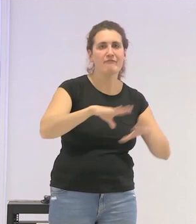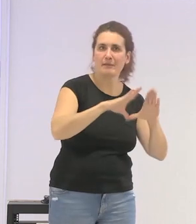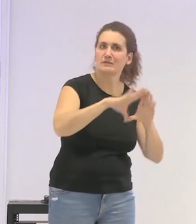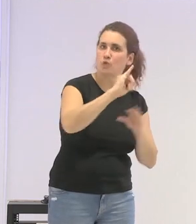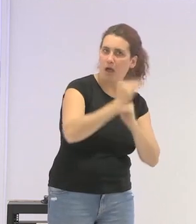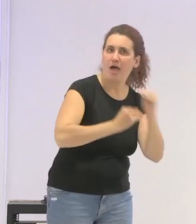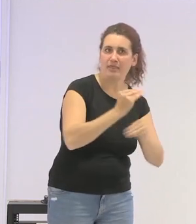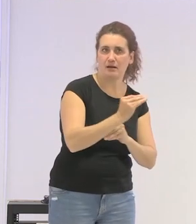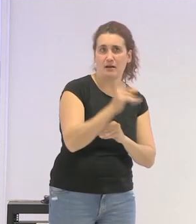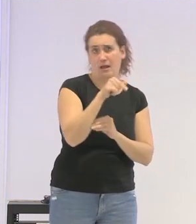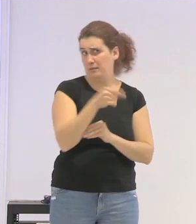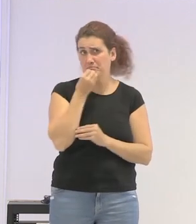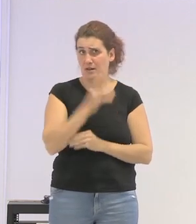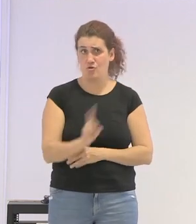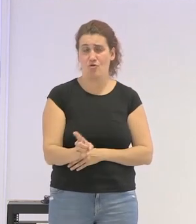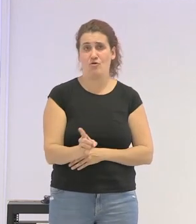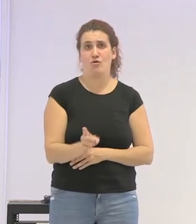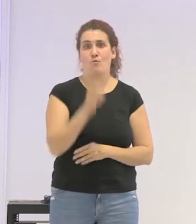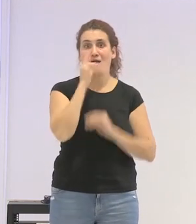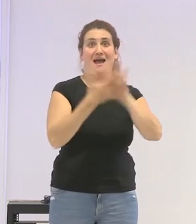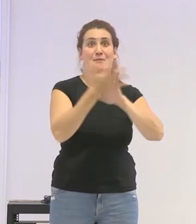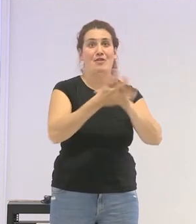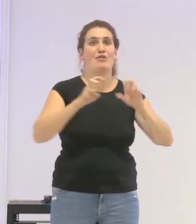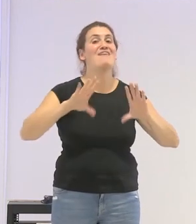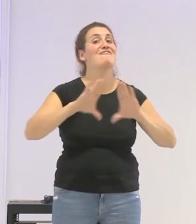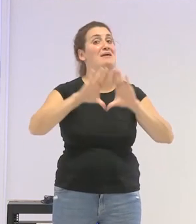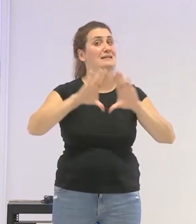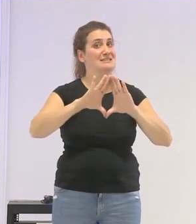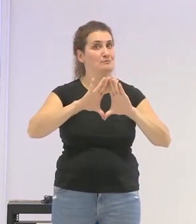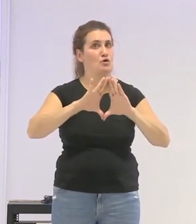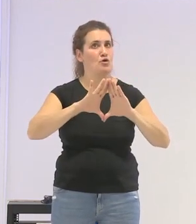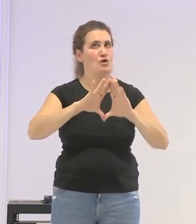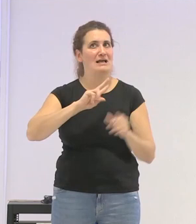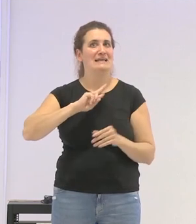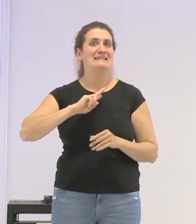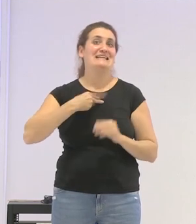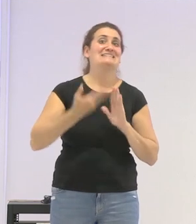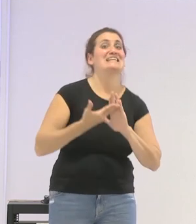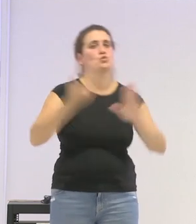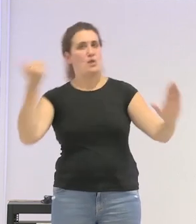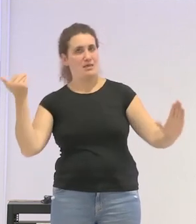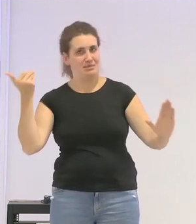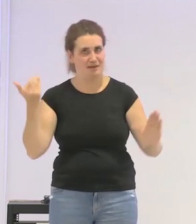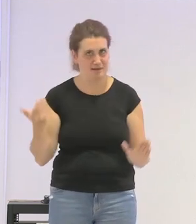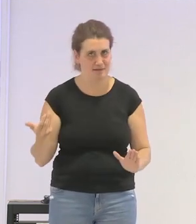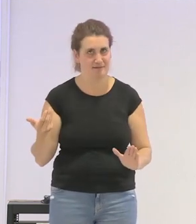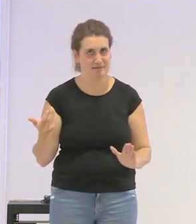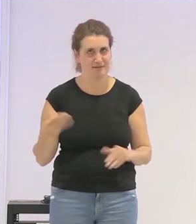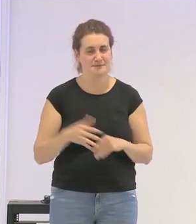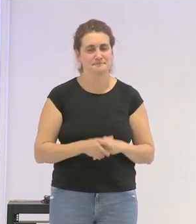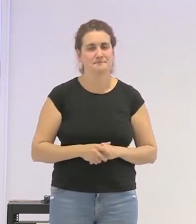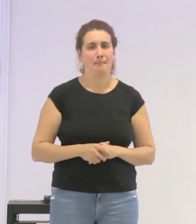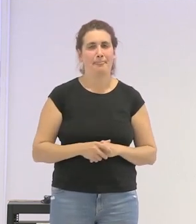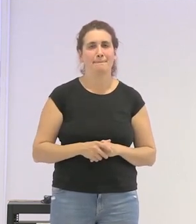para bien, porque estamos hablando de este feminismo trans excluyente, ¿no? Entonces, bueno, aquí hemos visto